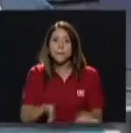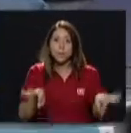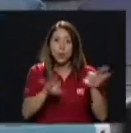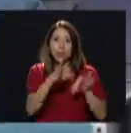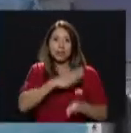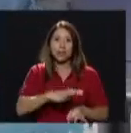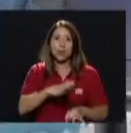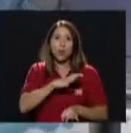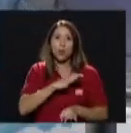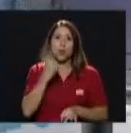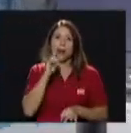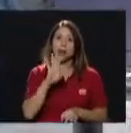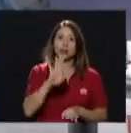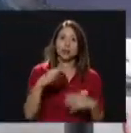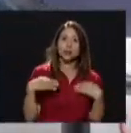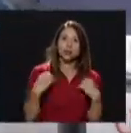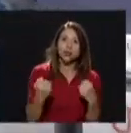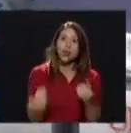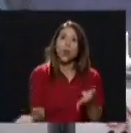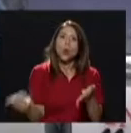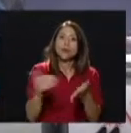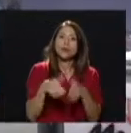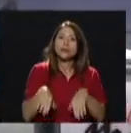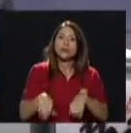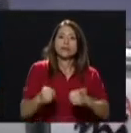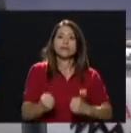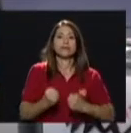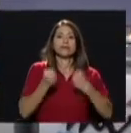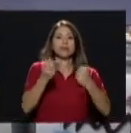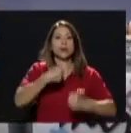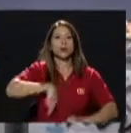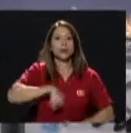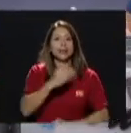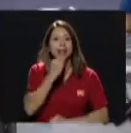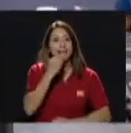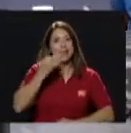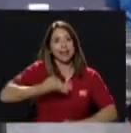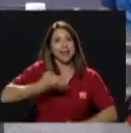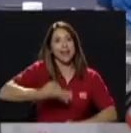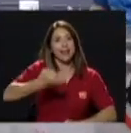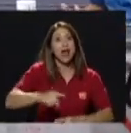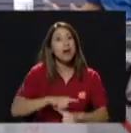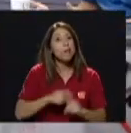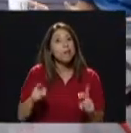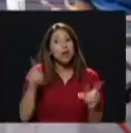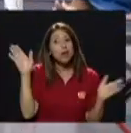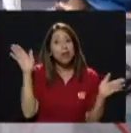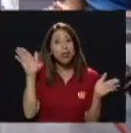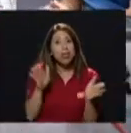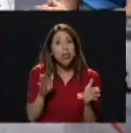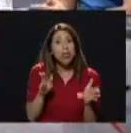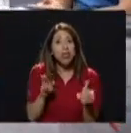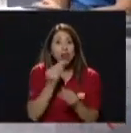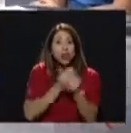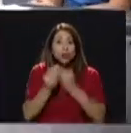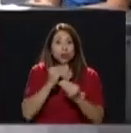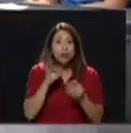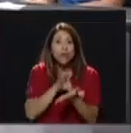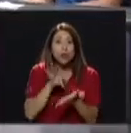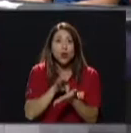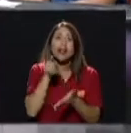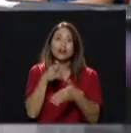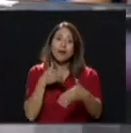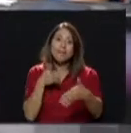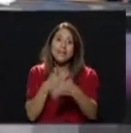propiedades nutricionales que debemos recuperar en nuestra dieta diaria. Sin embargo, el consumo de frijol ha bajado y también esto afecta a